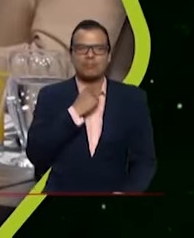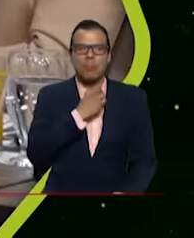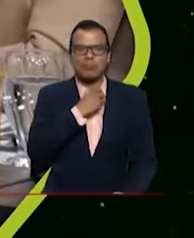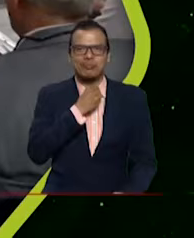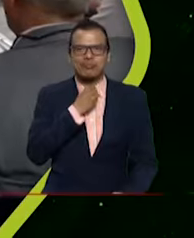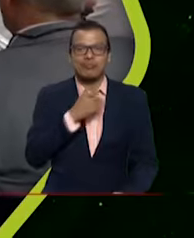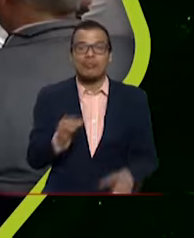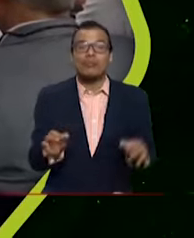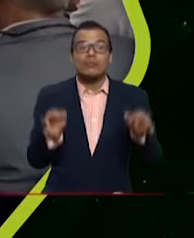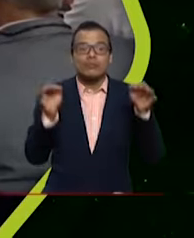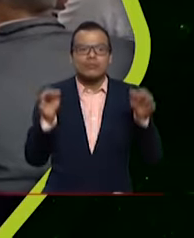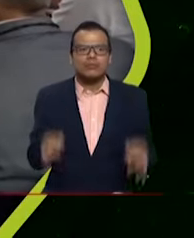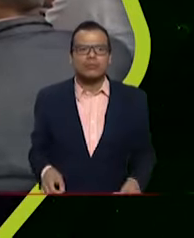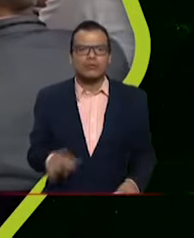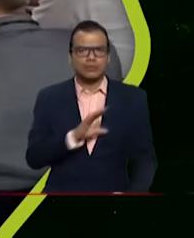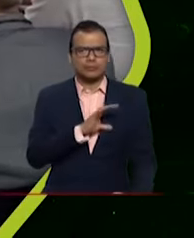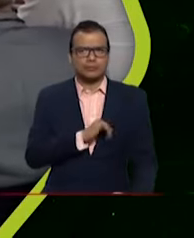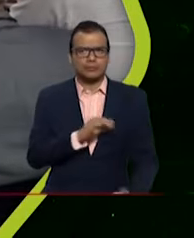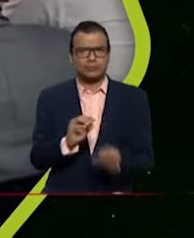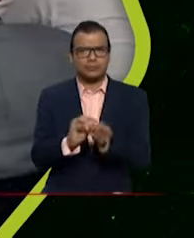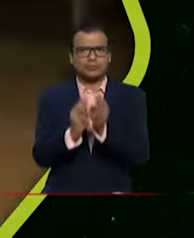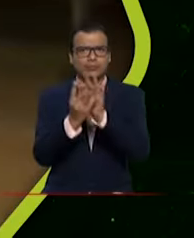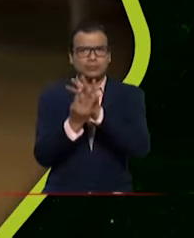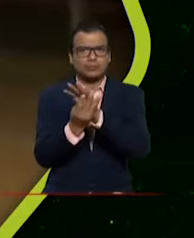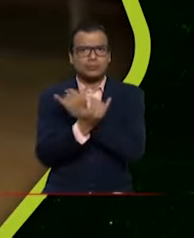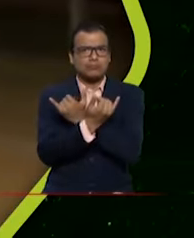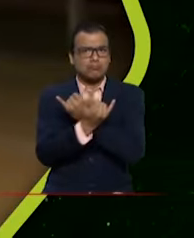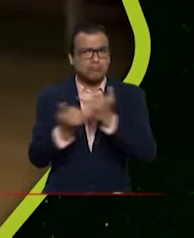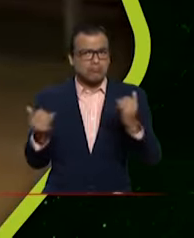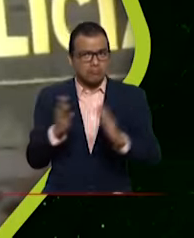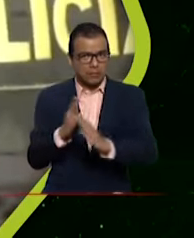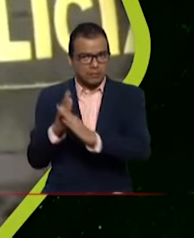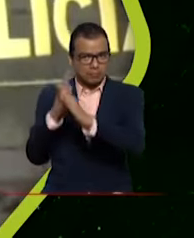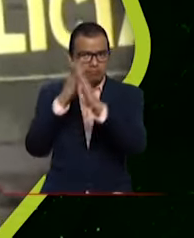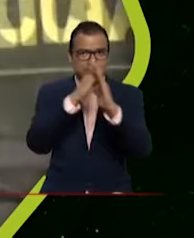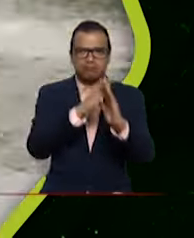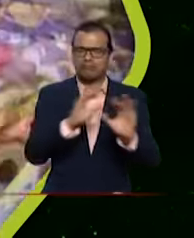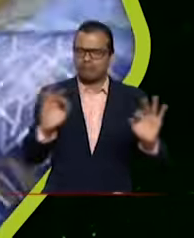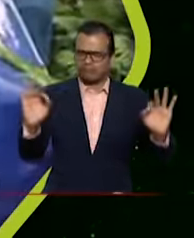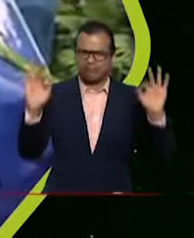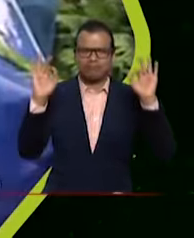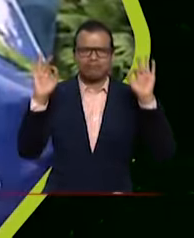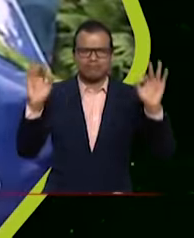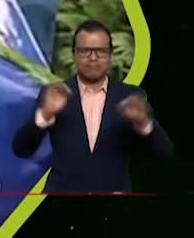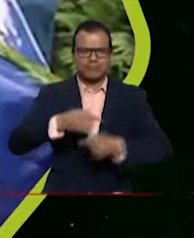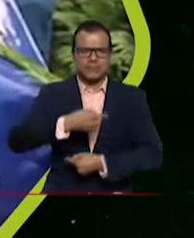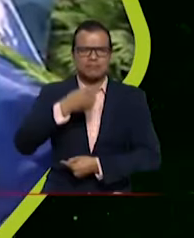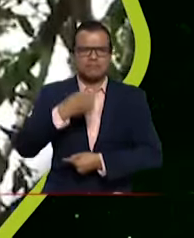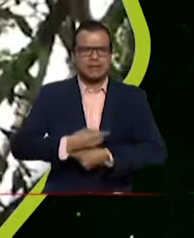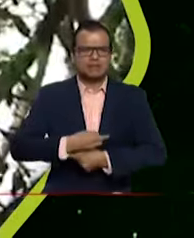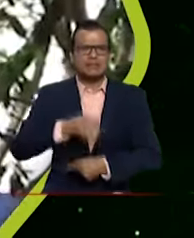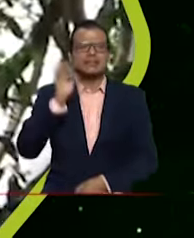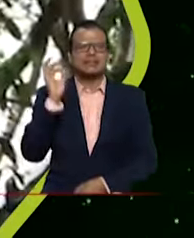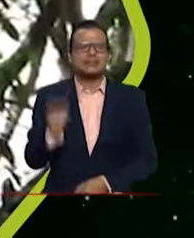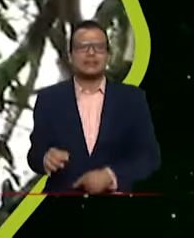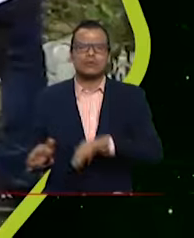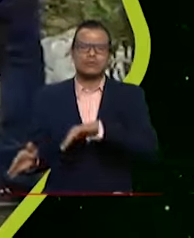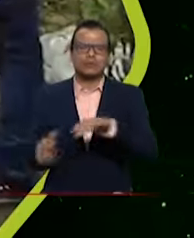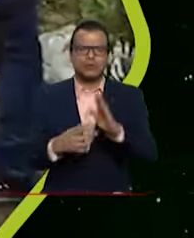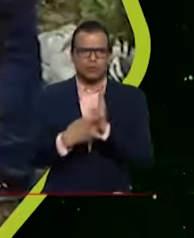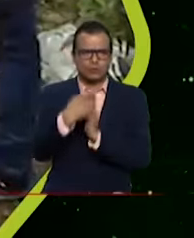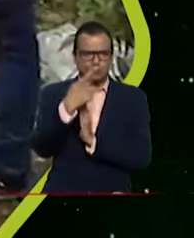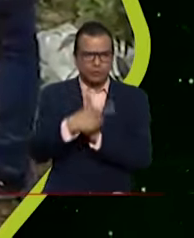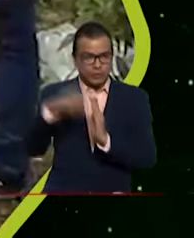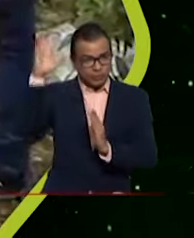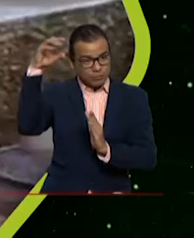Está garantizada la seguridad de Cali, destinos de turismo de naturaleza durante la COP16. Proyecto agroindustrial El Edén en Pance